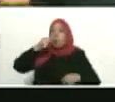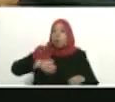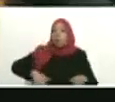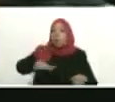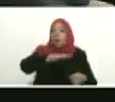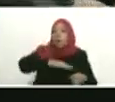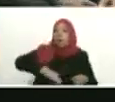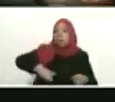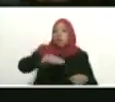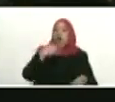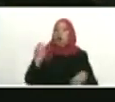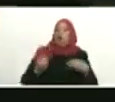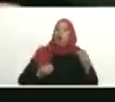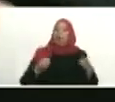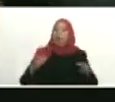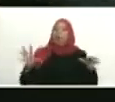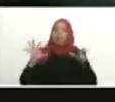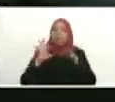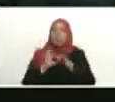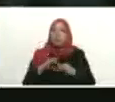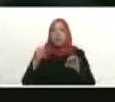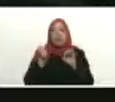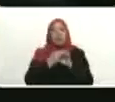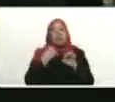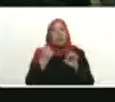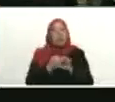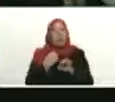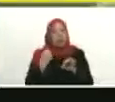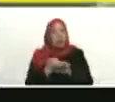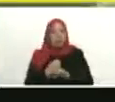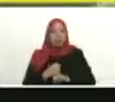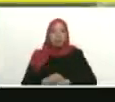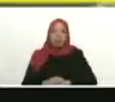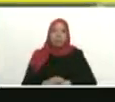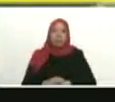hicieron? Articulando su trabajo.